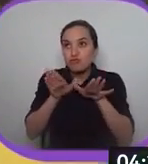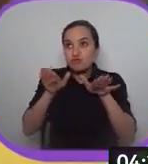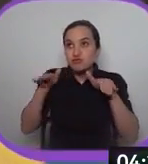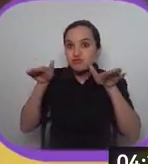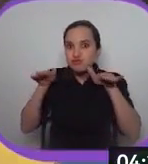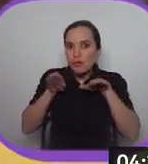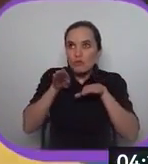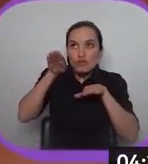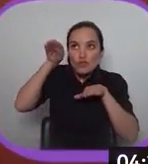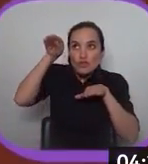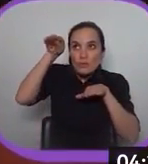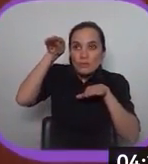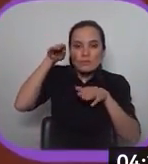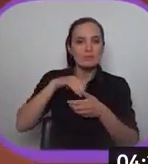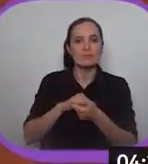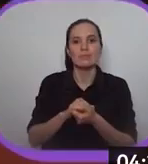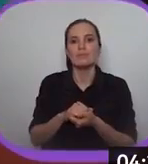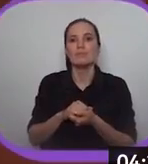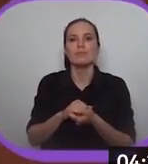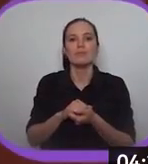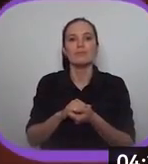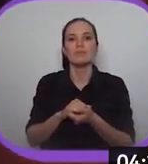Hora de volar alto.